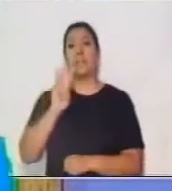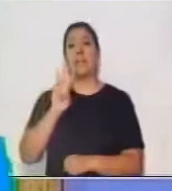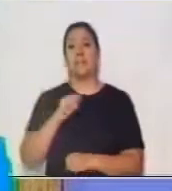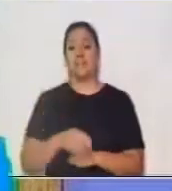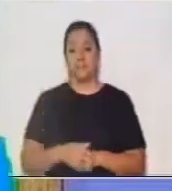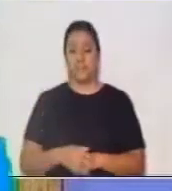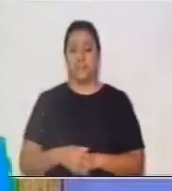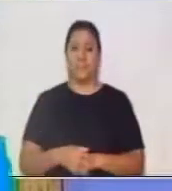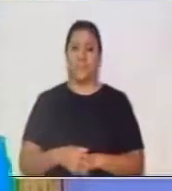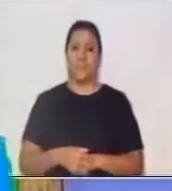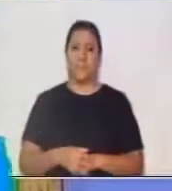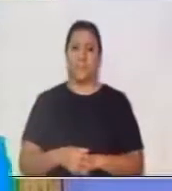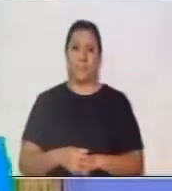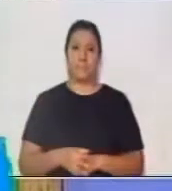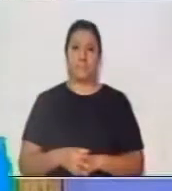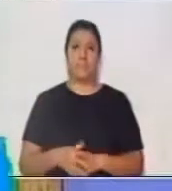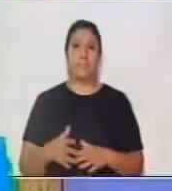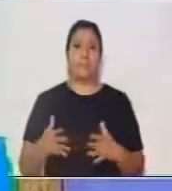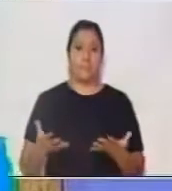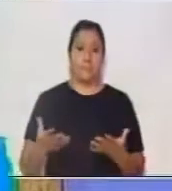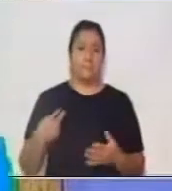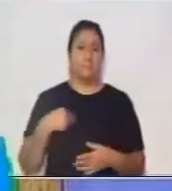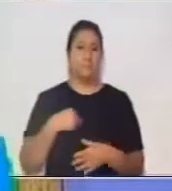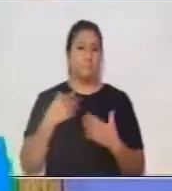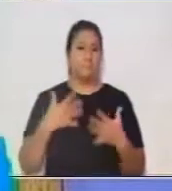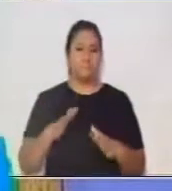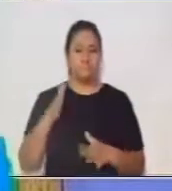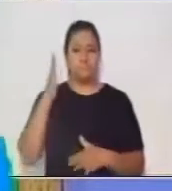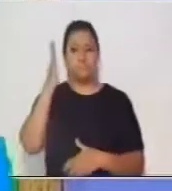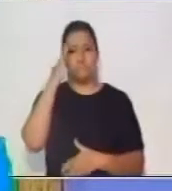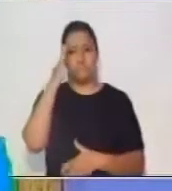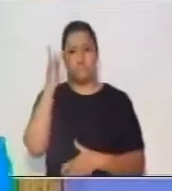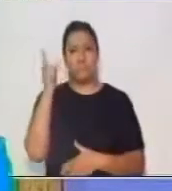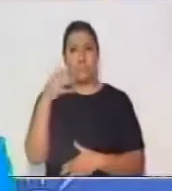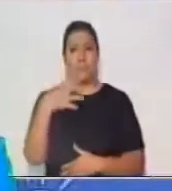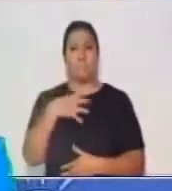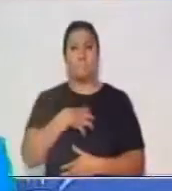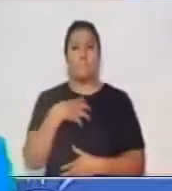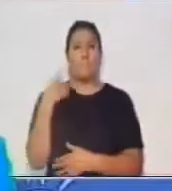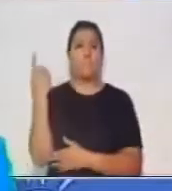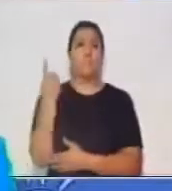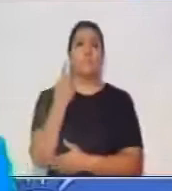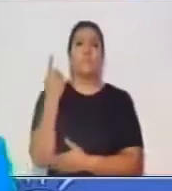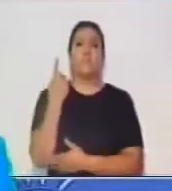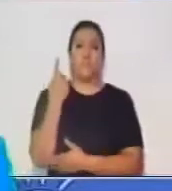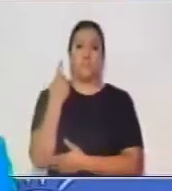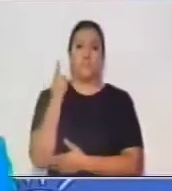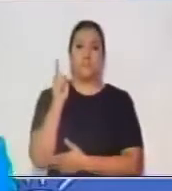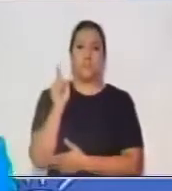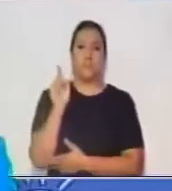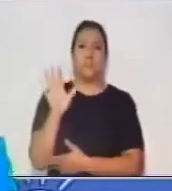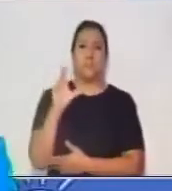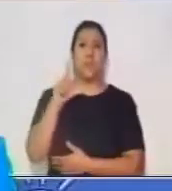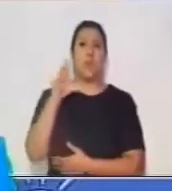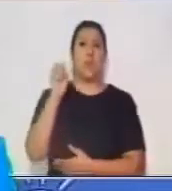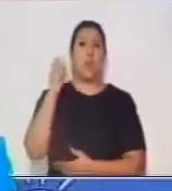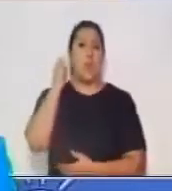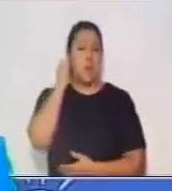estoy dando, ¿verdad? ¿Qué? ¿Dinero? No es un intercambio. Qué flojera me das, me cae. Ahí te